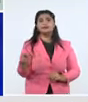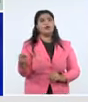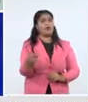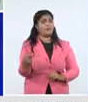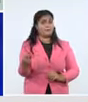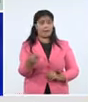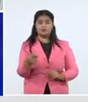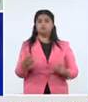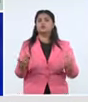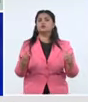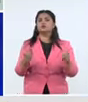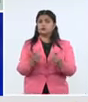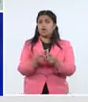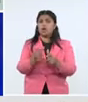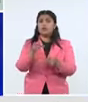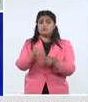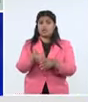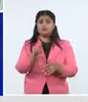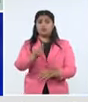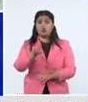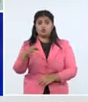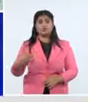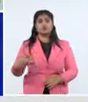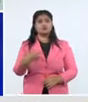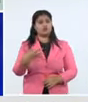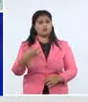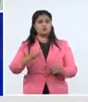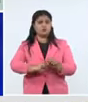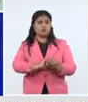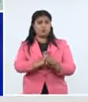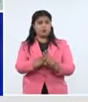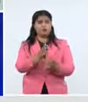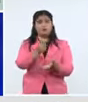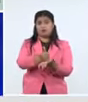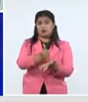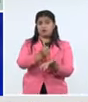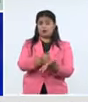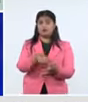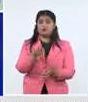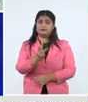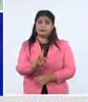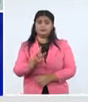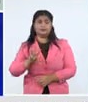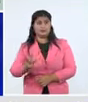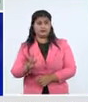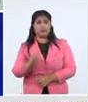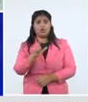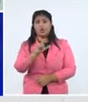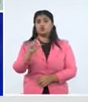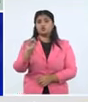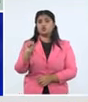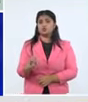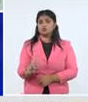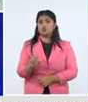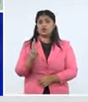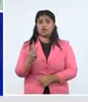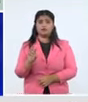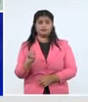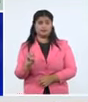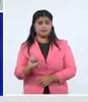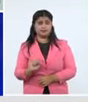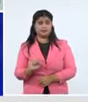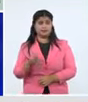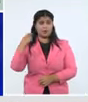11 municipios. Pinar del Río, la ciudad con las mayores cifras, 33 casos. Consolación del Sur, 30.